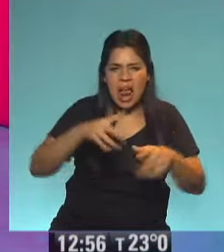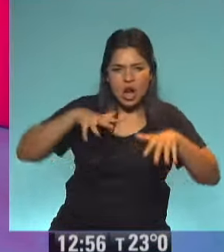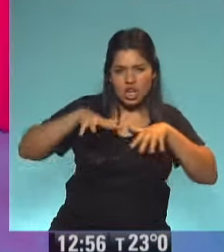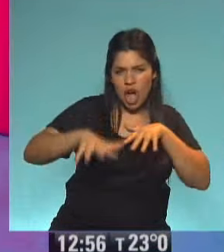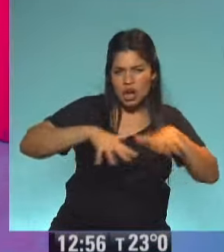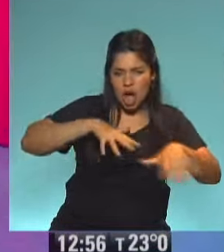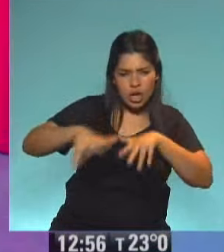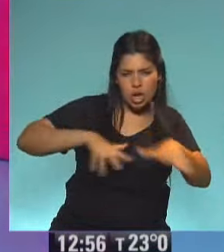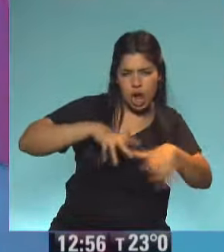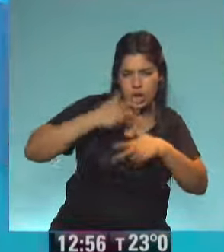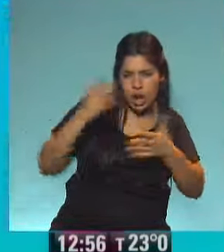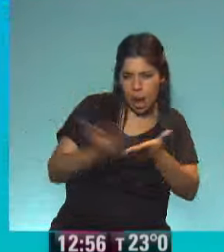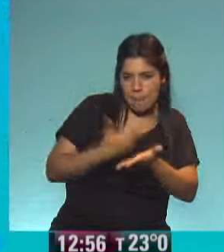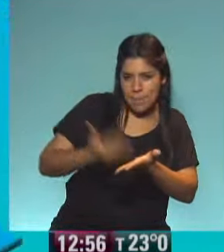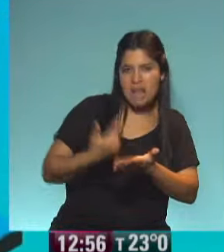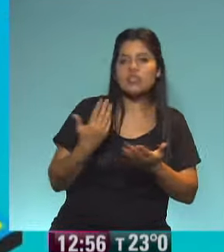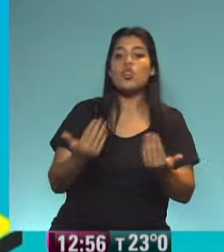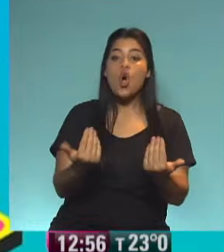rapazo.